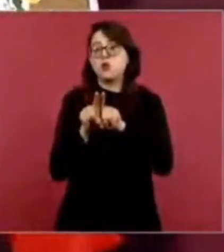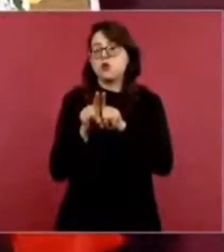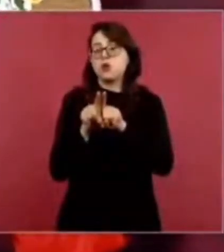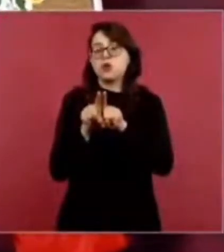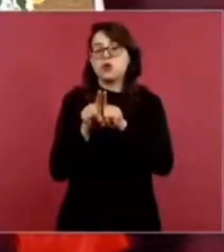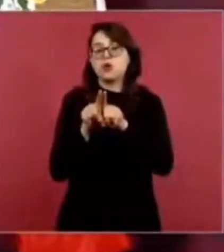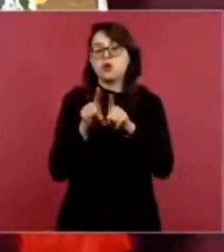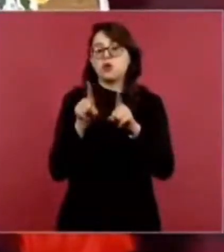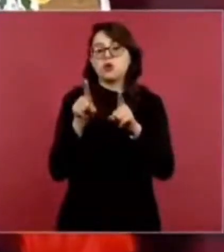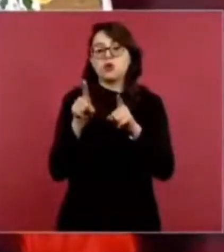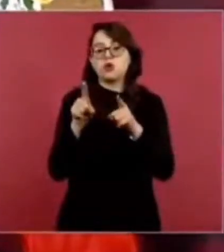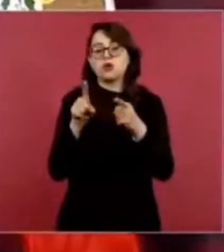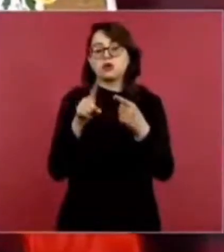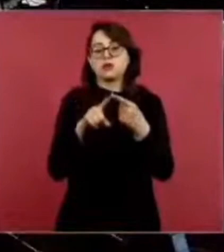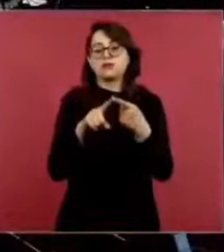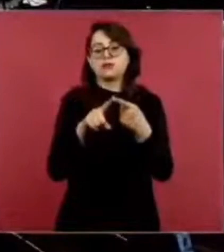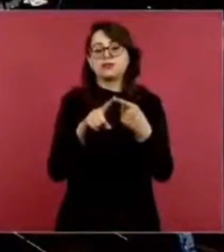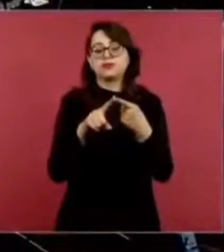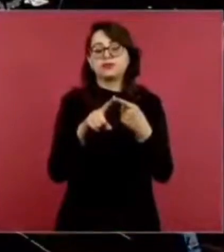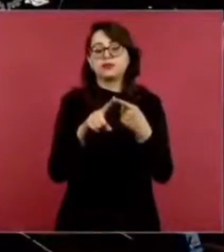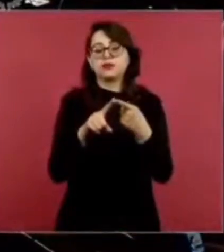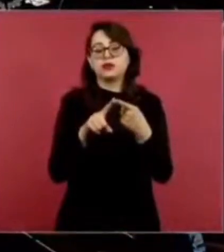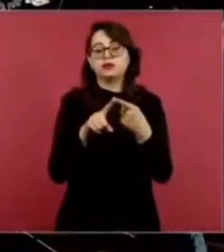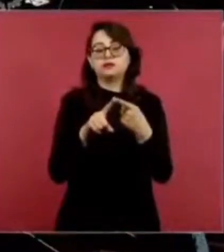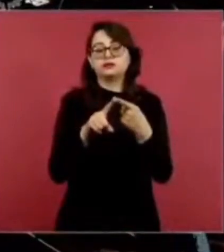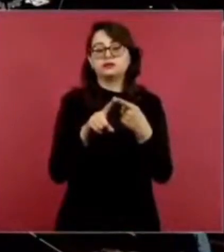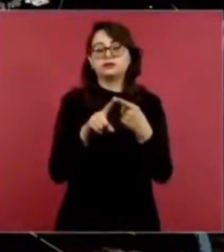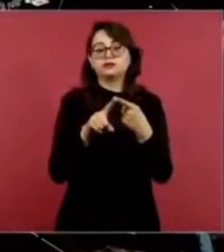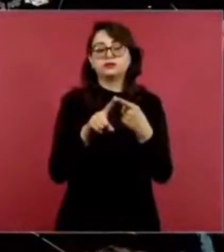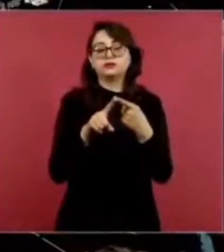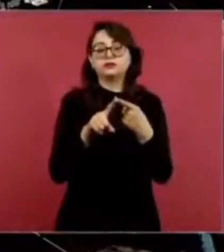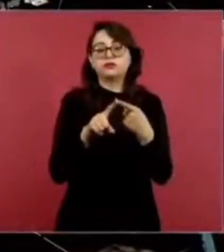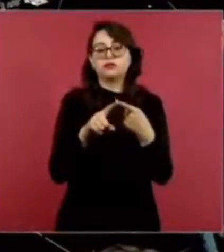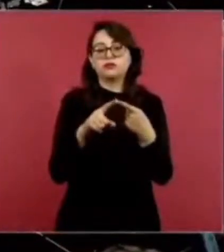de Israel y Hamas